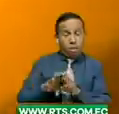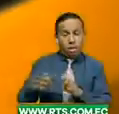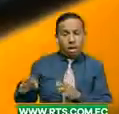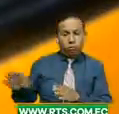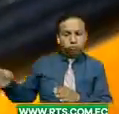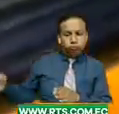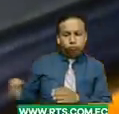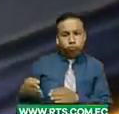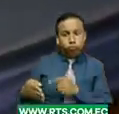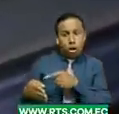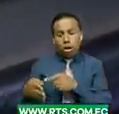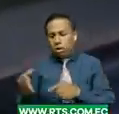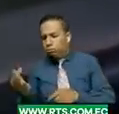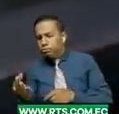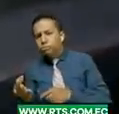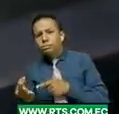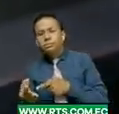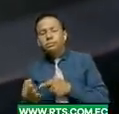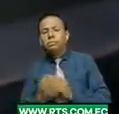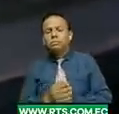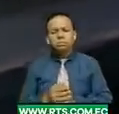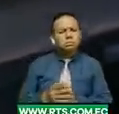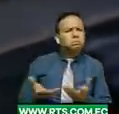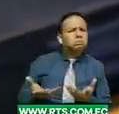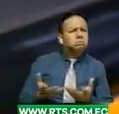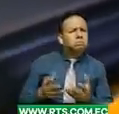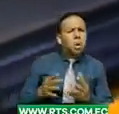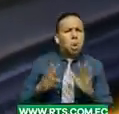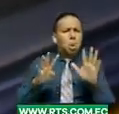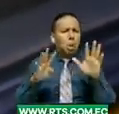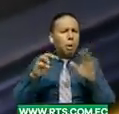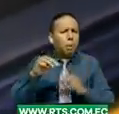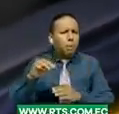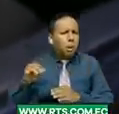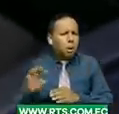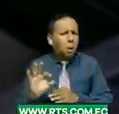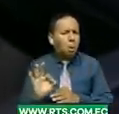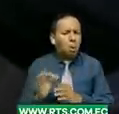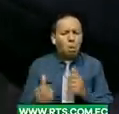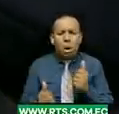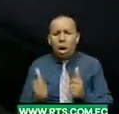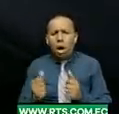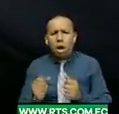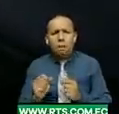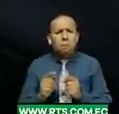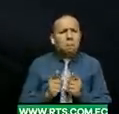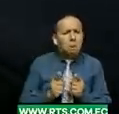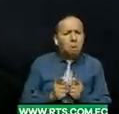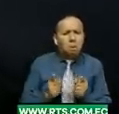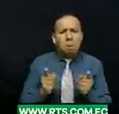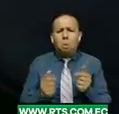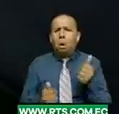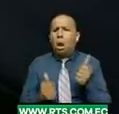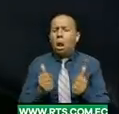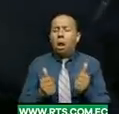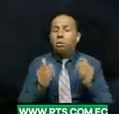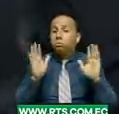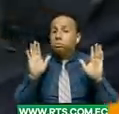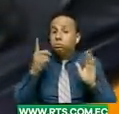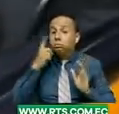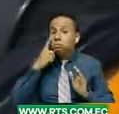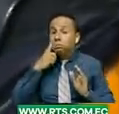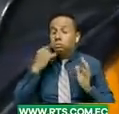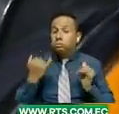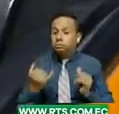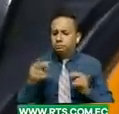todavía no se determina si ha sido calibre 9 milímetros o calibre 38, pero es la novedad de lo